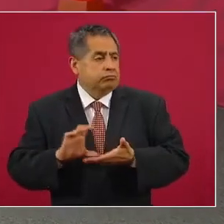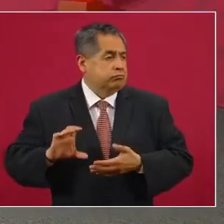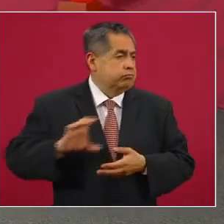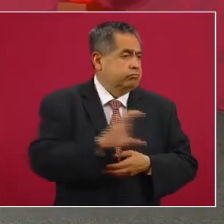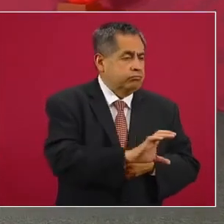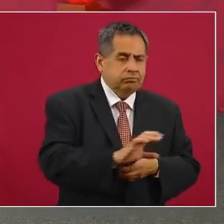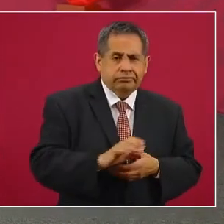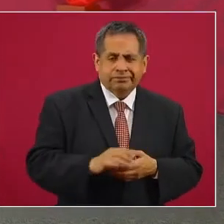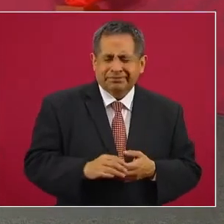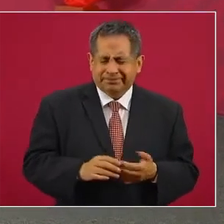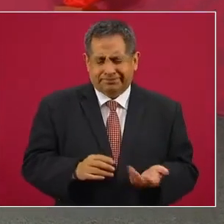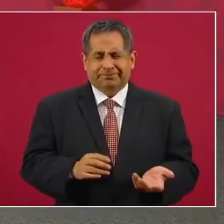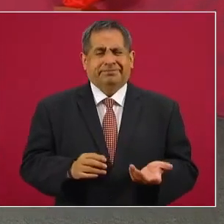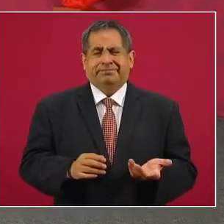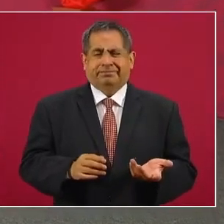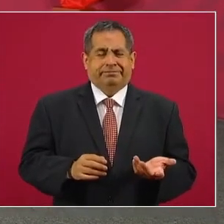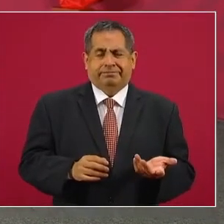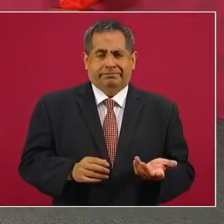Todo esto